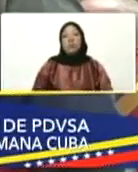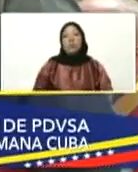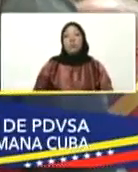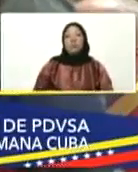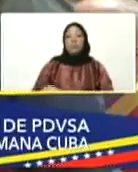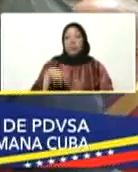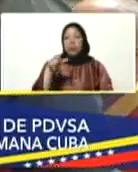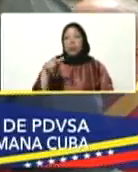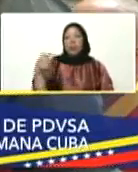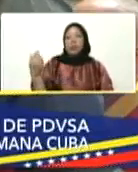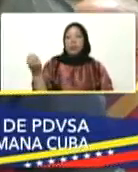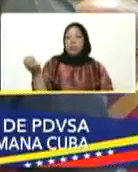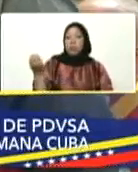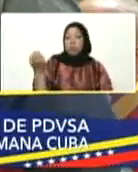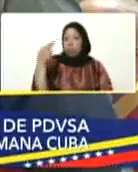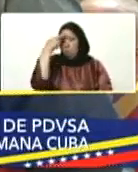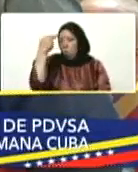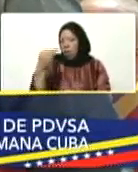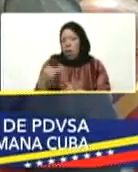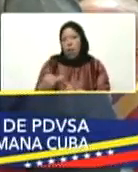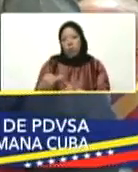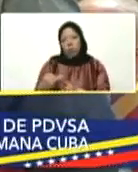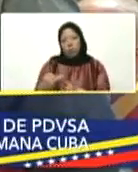honrados con ello, y